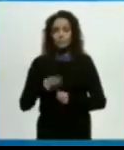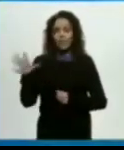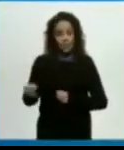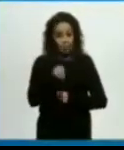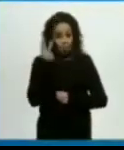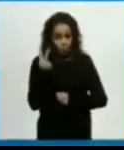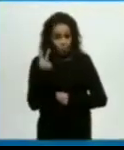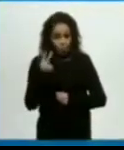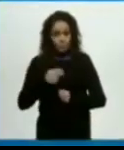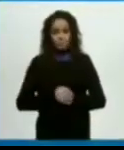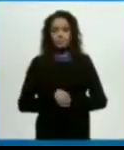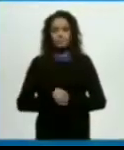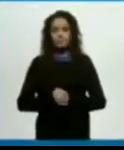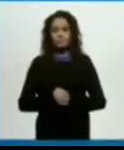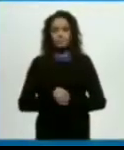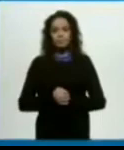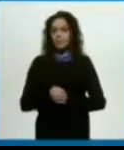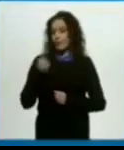dos,